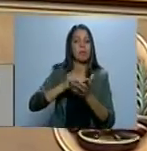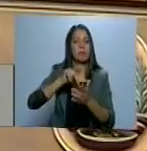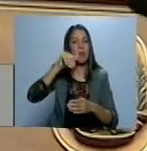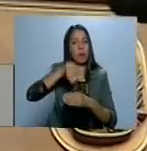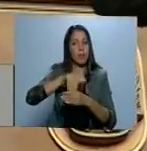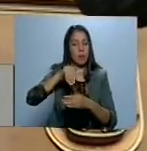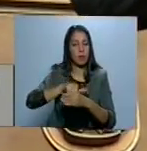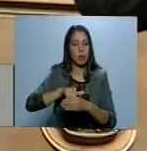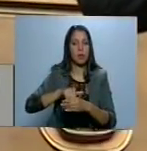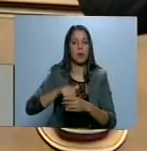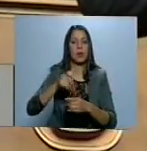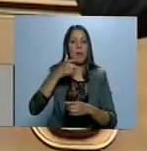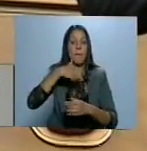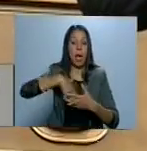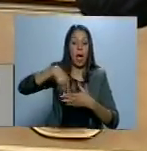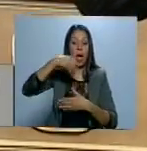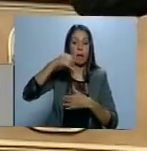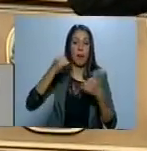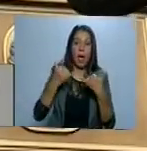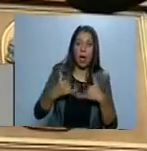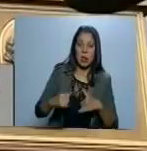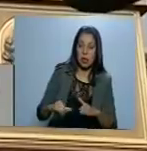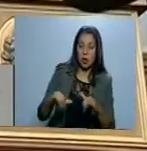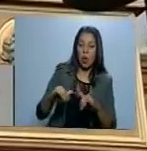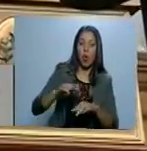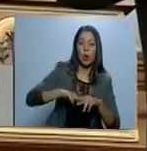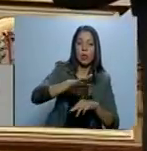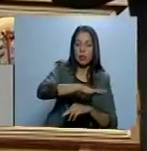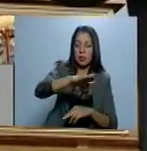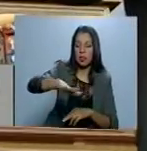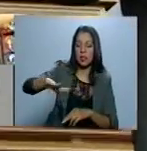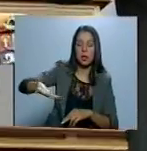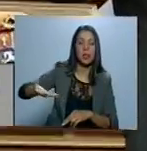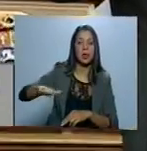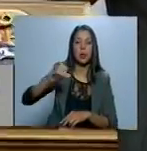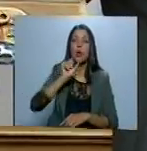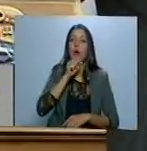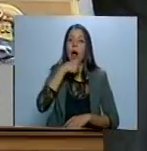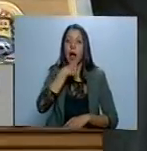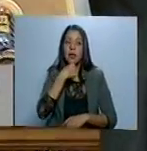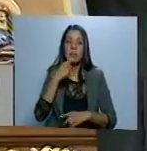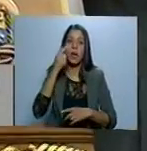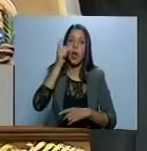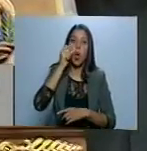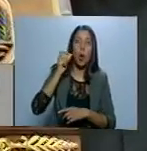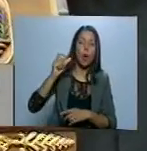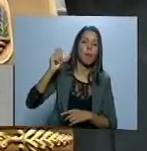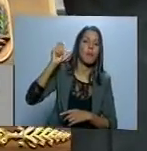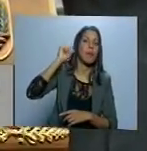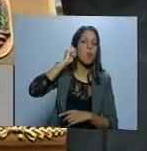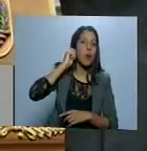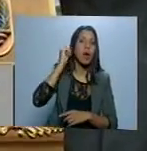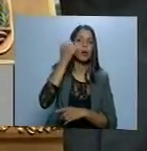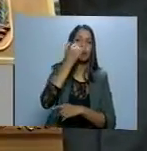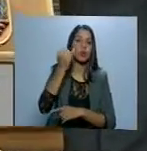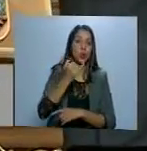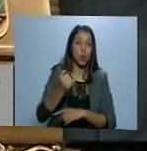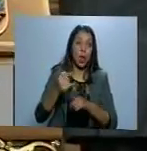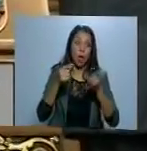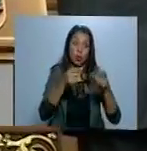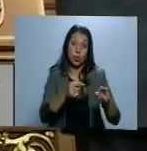de las almas, de sus hijos, de sus niños, de sus adultos mayores, de sus hombres, de sus mujeres,